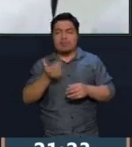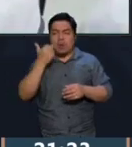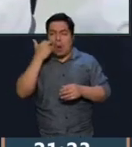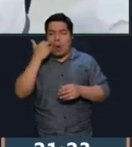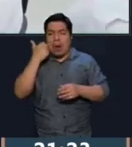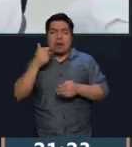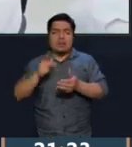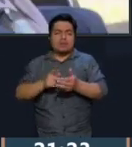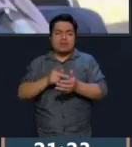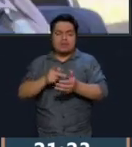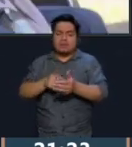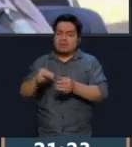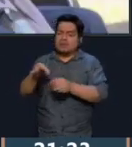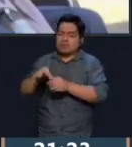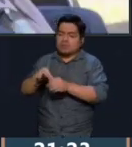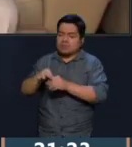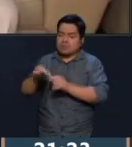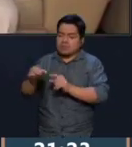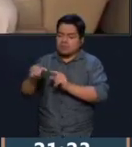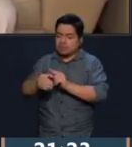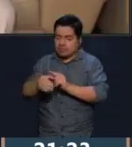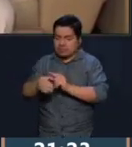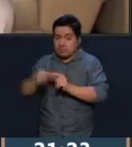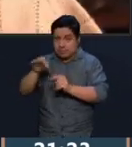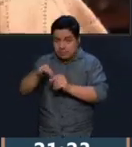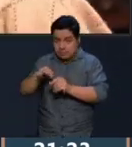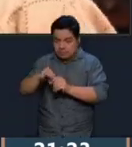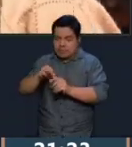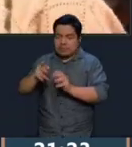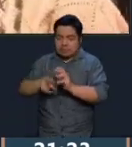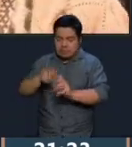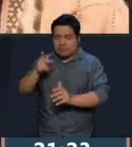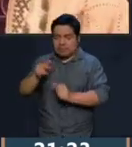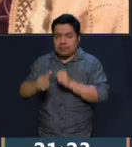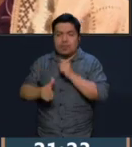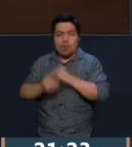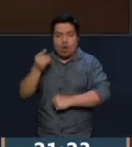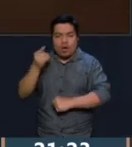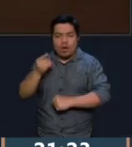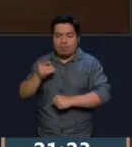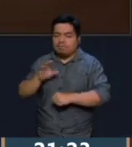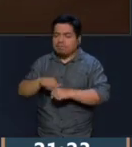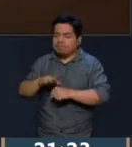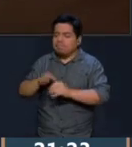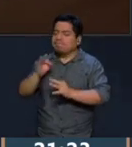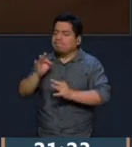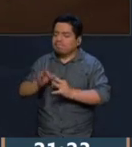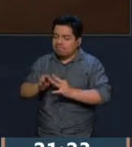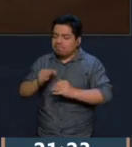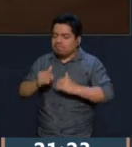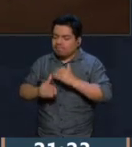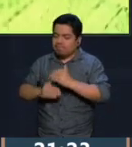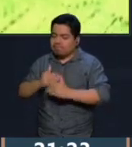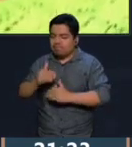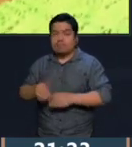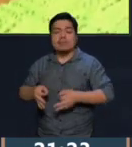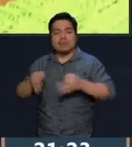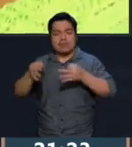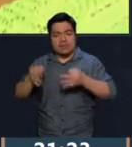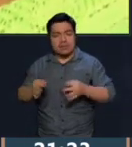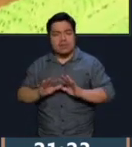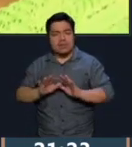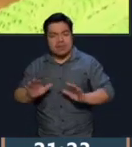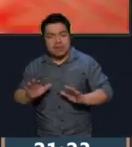a votar en comisión, sobre todo para darle certeza al proceso. Una